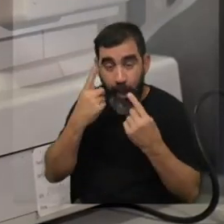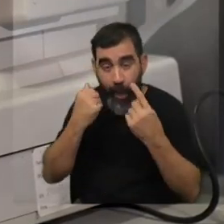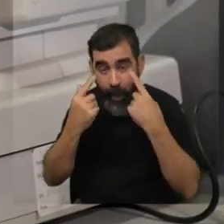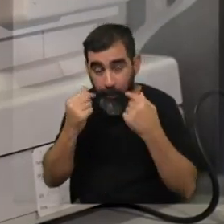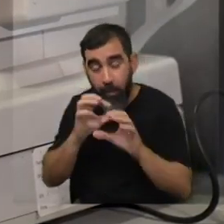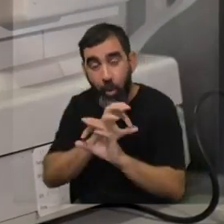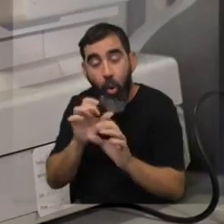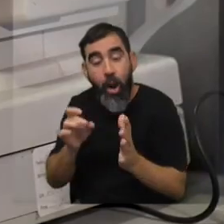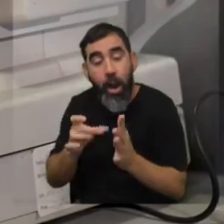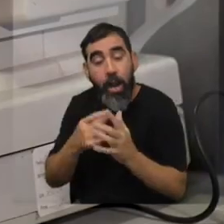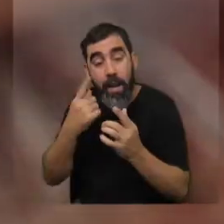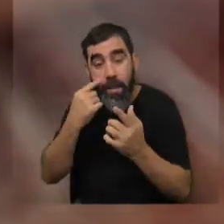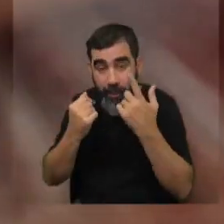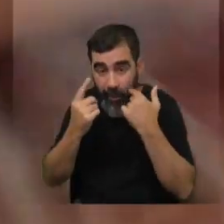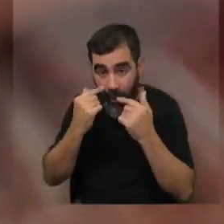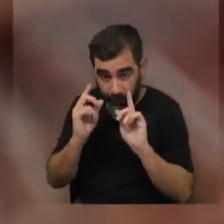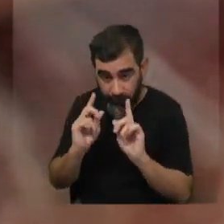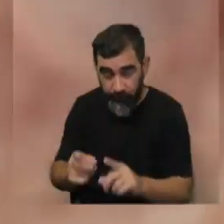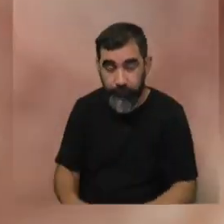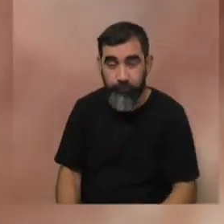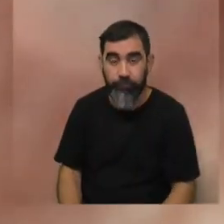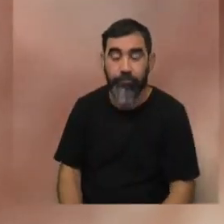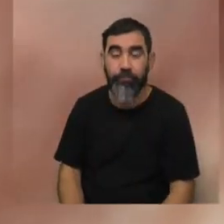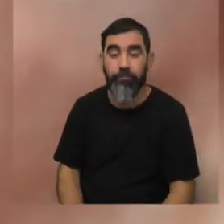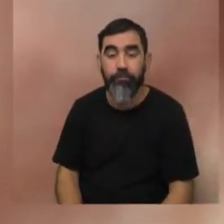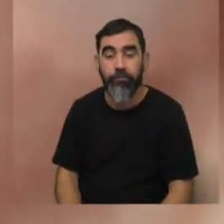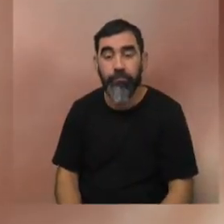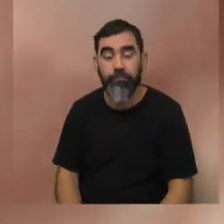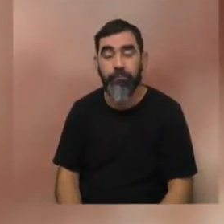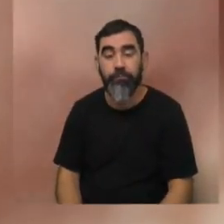o en la calidad de la lágrima.